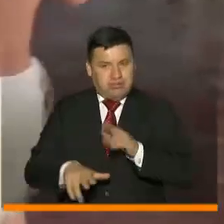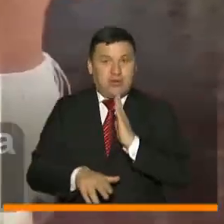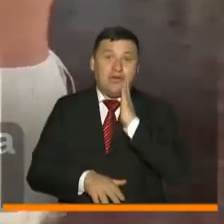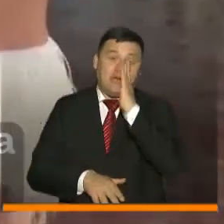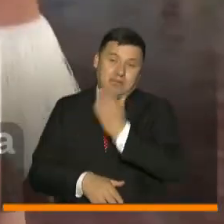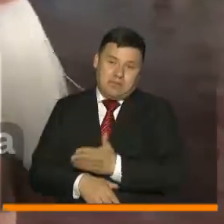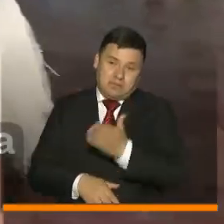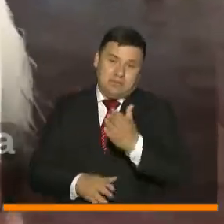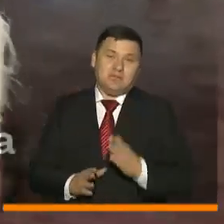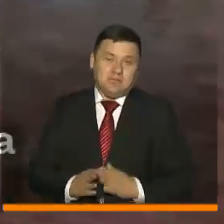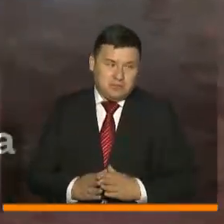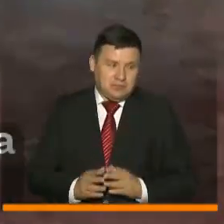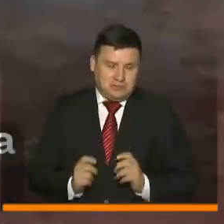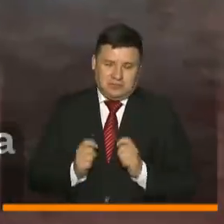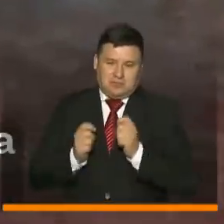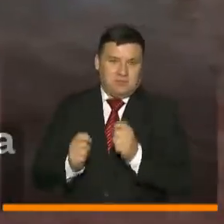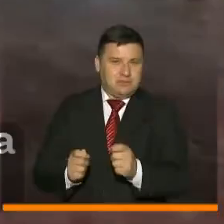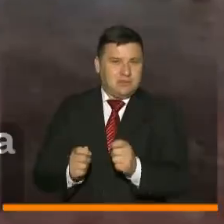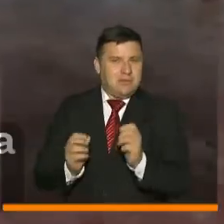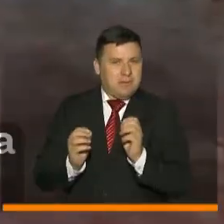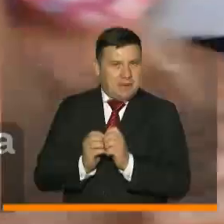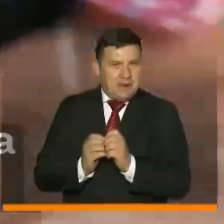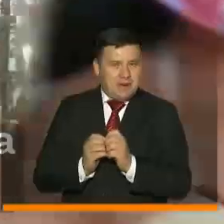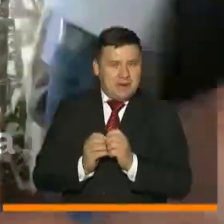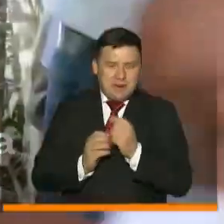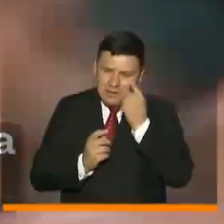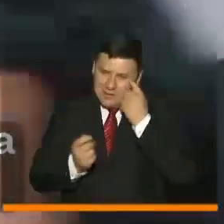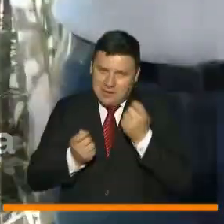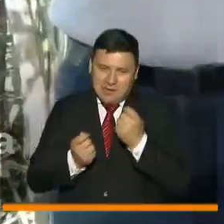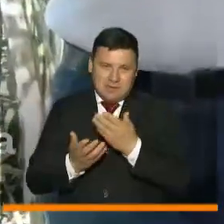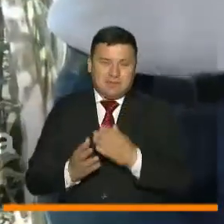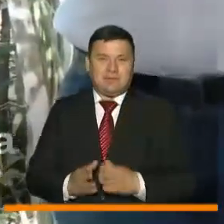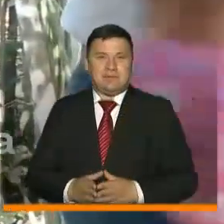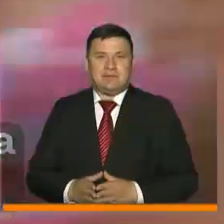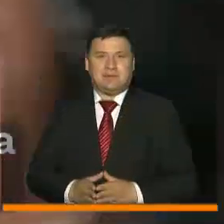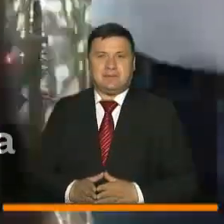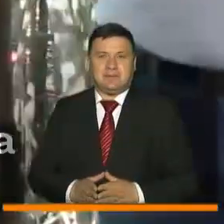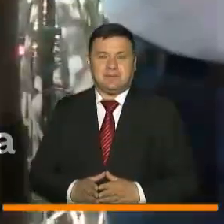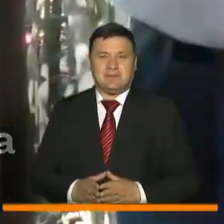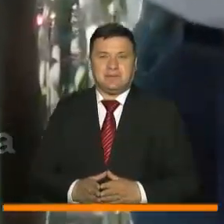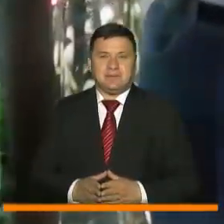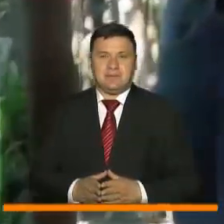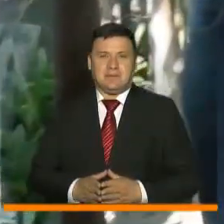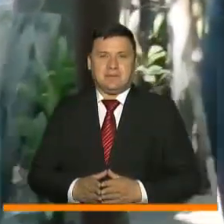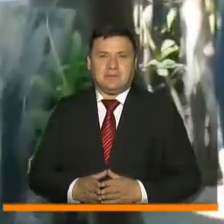progreso, aportando un poquitito de la estrategia Sacudir.